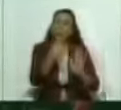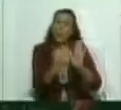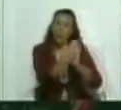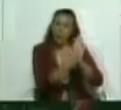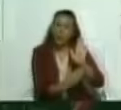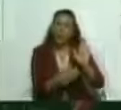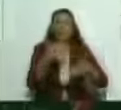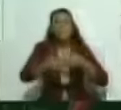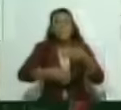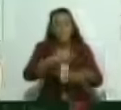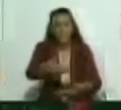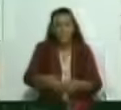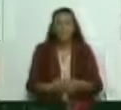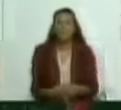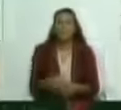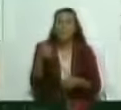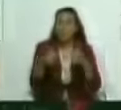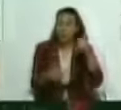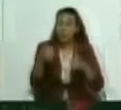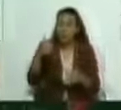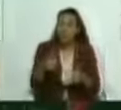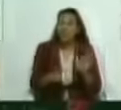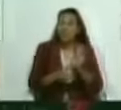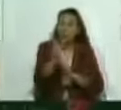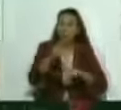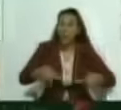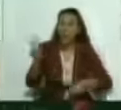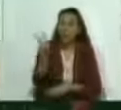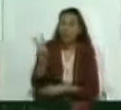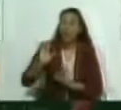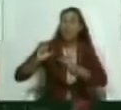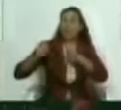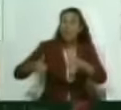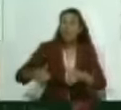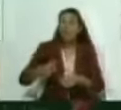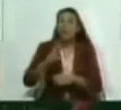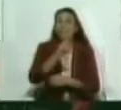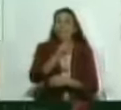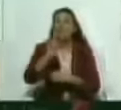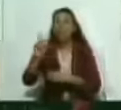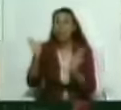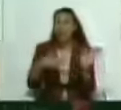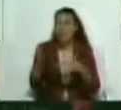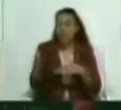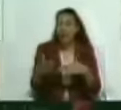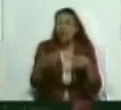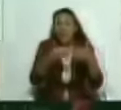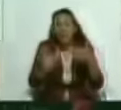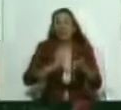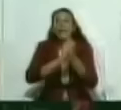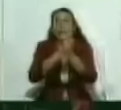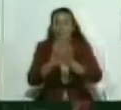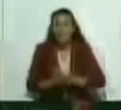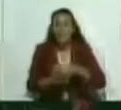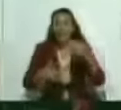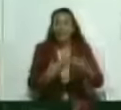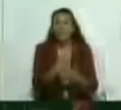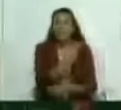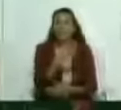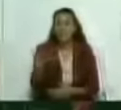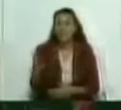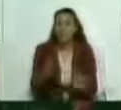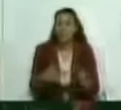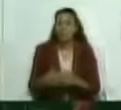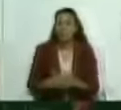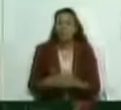este proceso de postulaciones que se desarrolla en nuestro país, que inició el día 21 de marzo y está previsto que se desarrolle hasta el día 25. Unidad